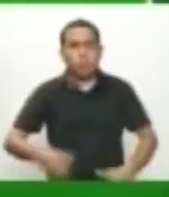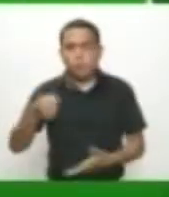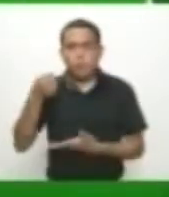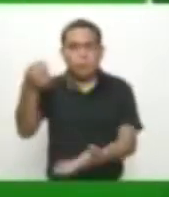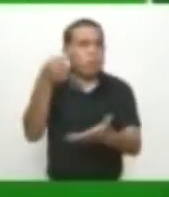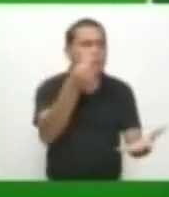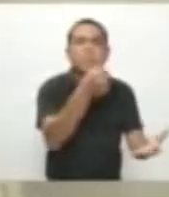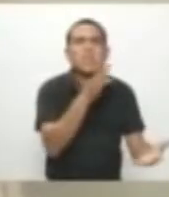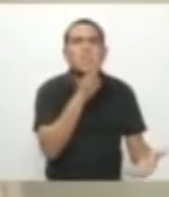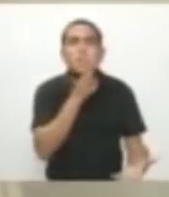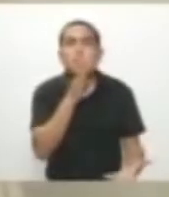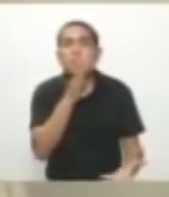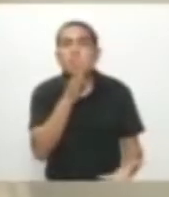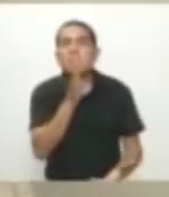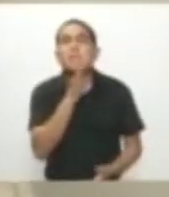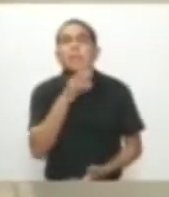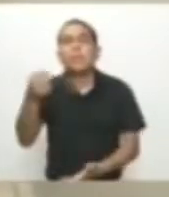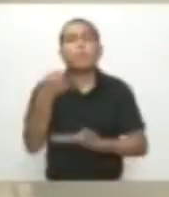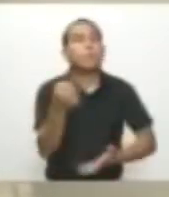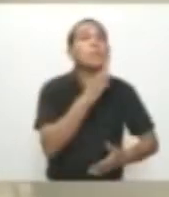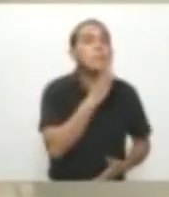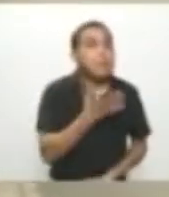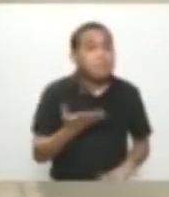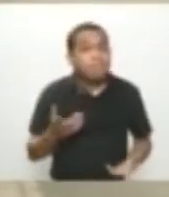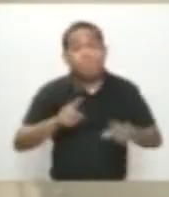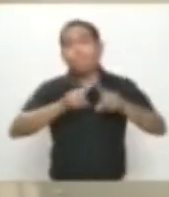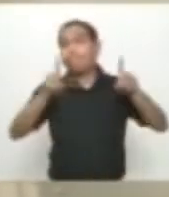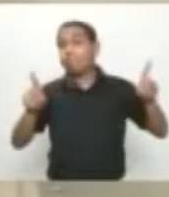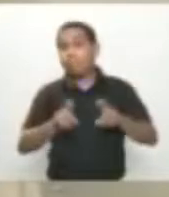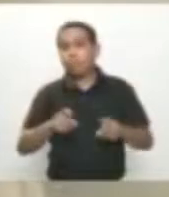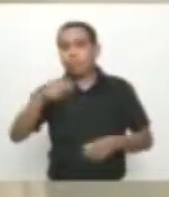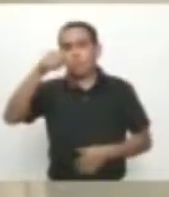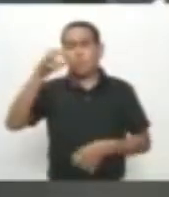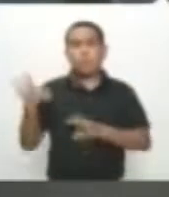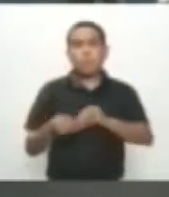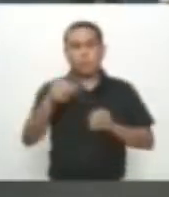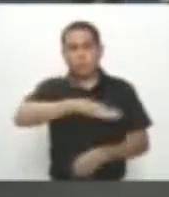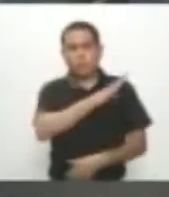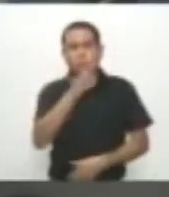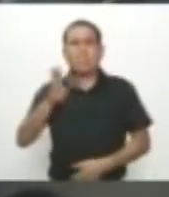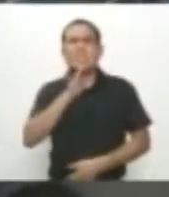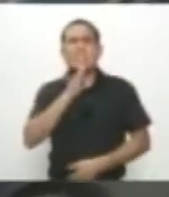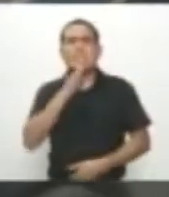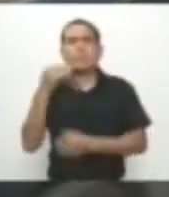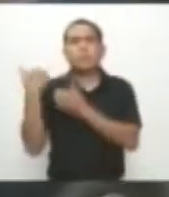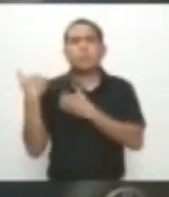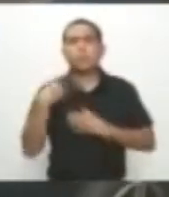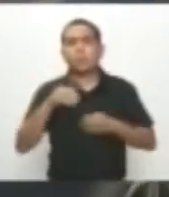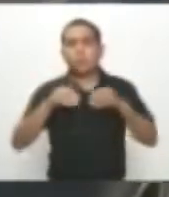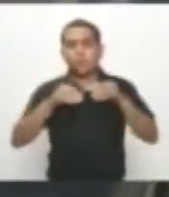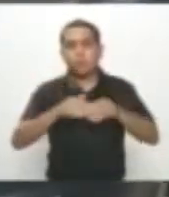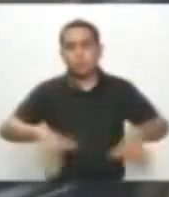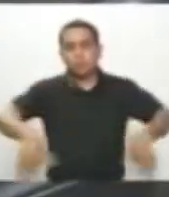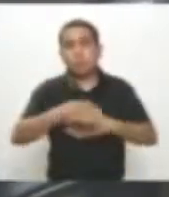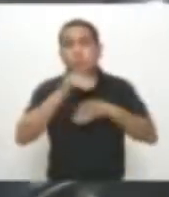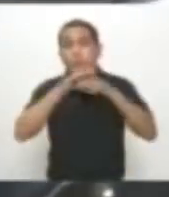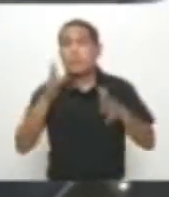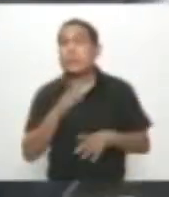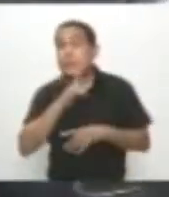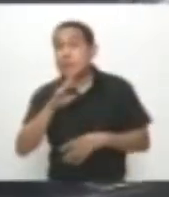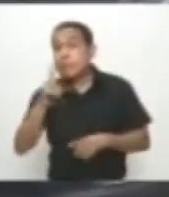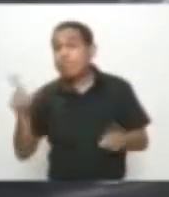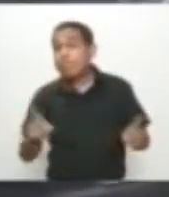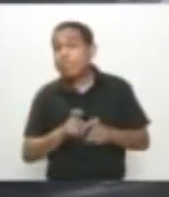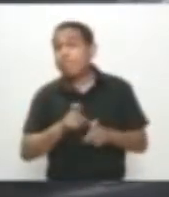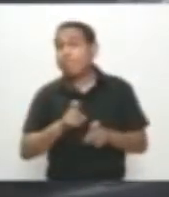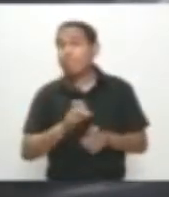lucrando con las zonas azules? Y en Barranquilla, ¿quién está tras el negocio de la privatización del espacio público? Pilar Bustamante, Las Noticias,